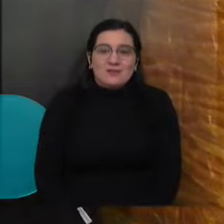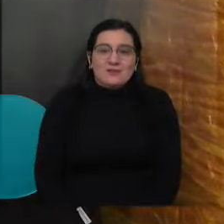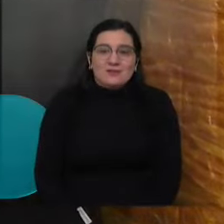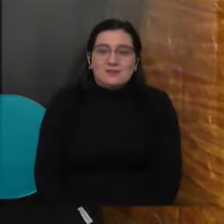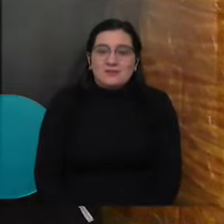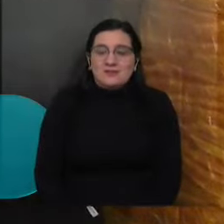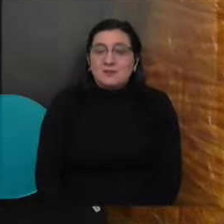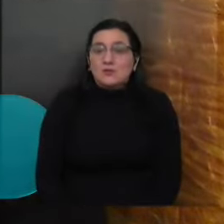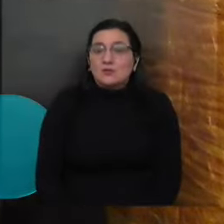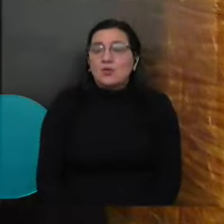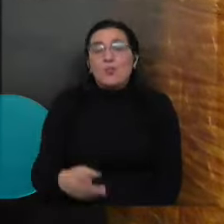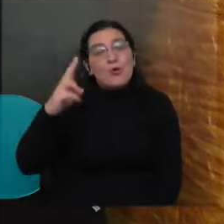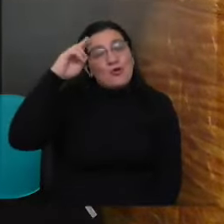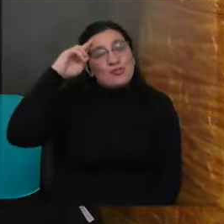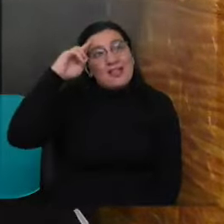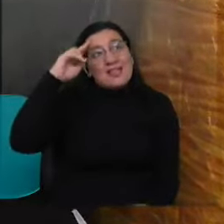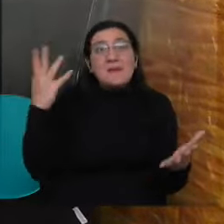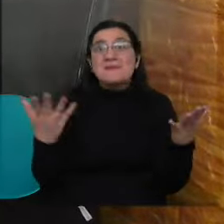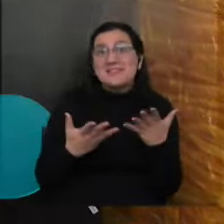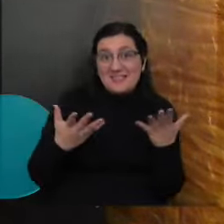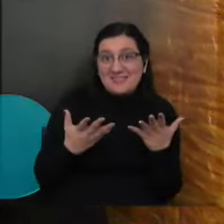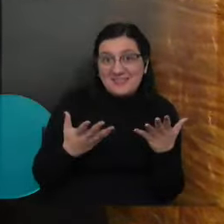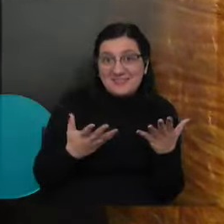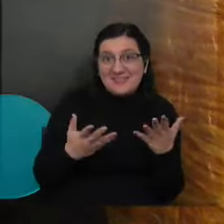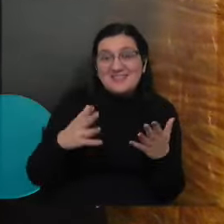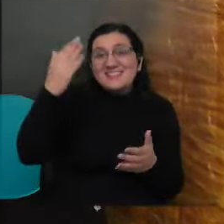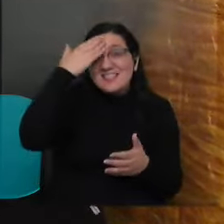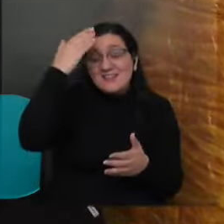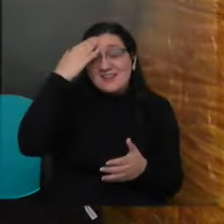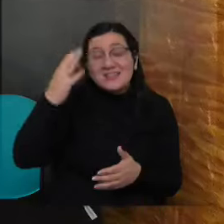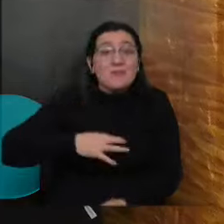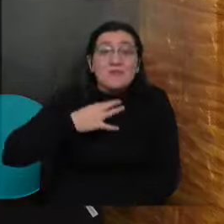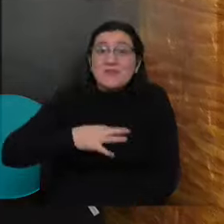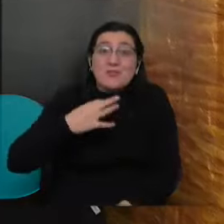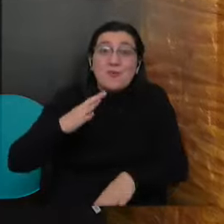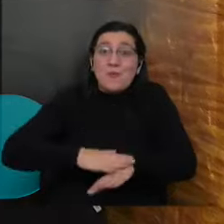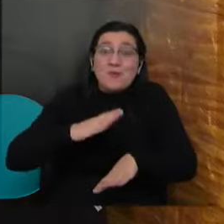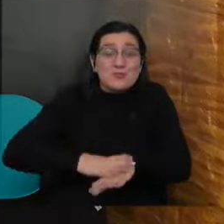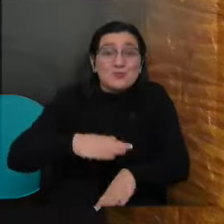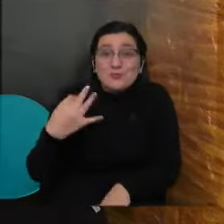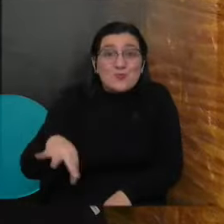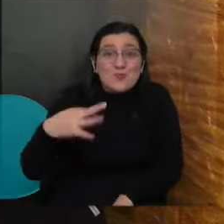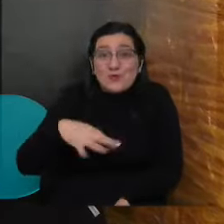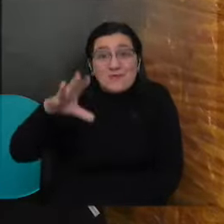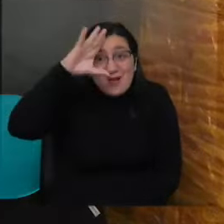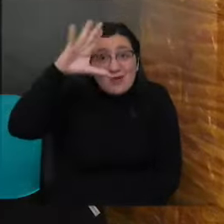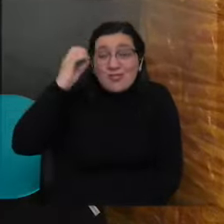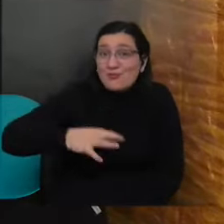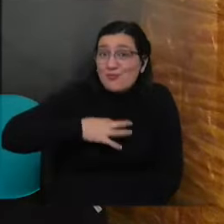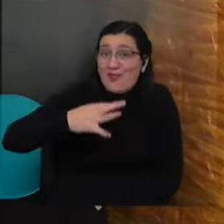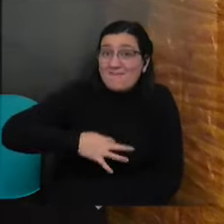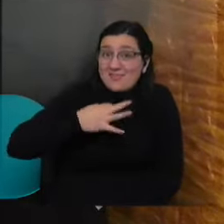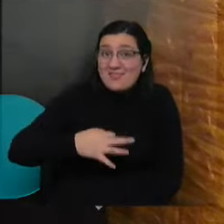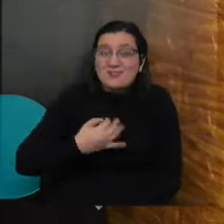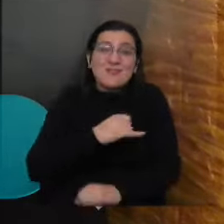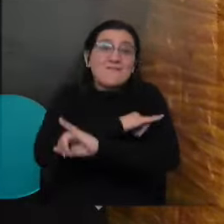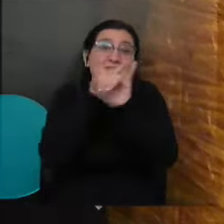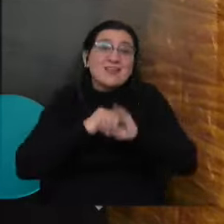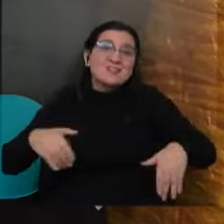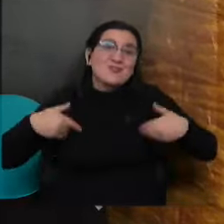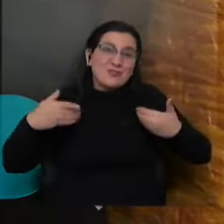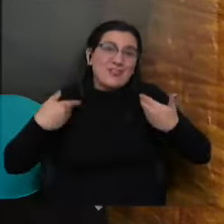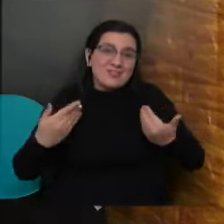algo así como nostalgia del presente no saber que estamos viviendo momentos este que vamos a recordar siempre así que estoy refeliz rec